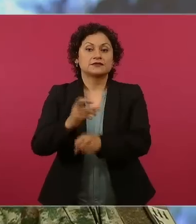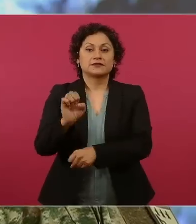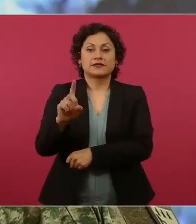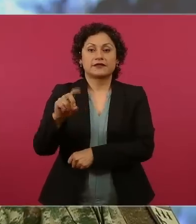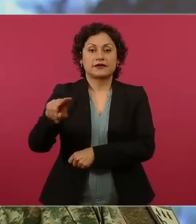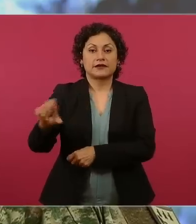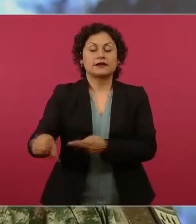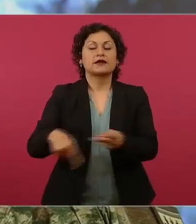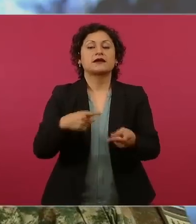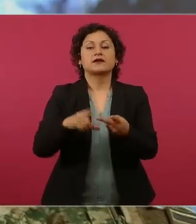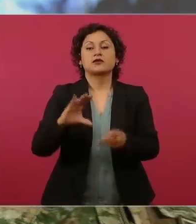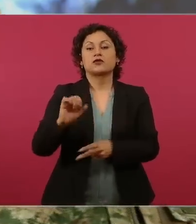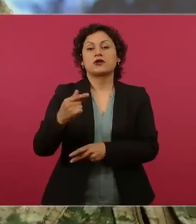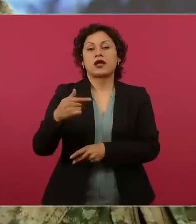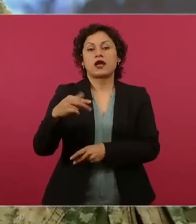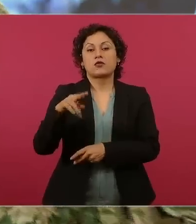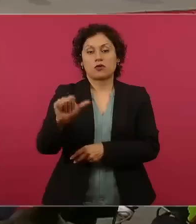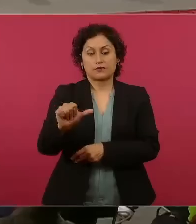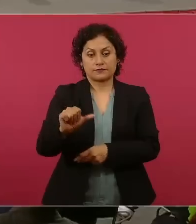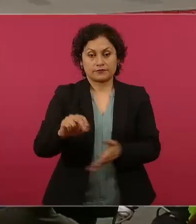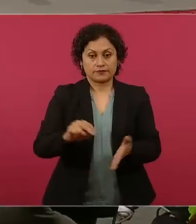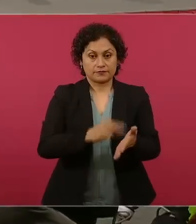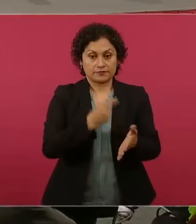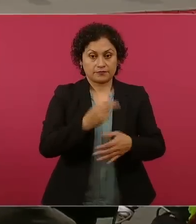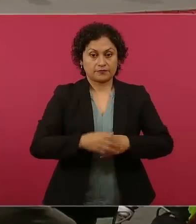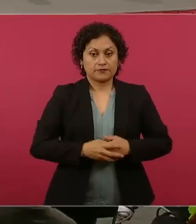Comisión Nacional del Agua.